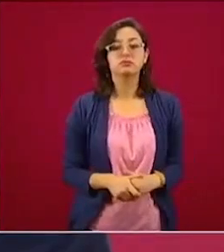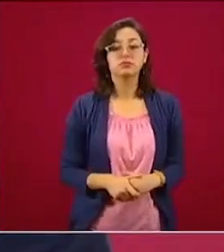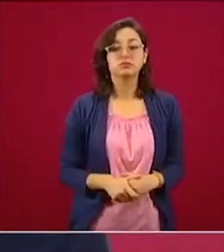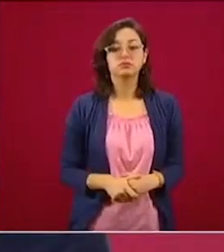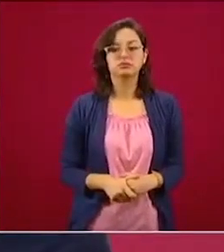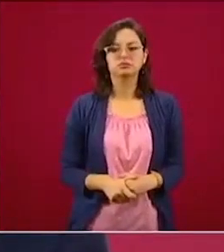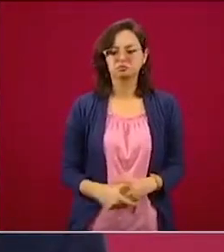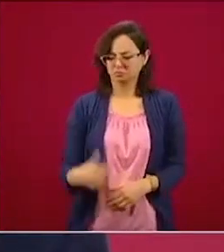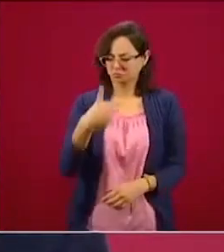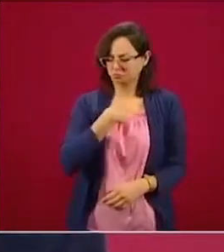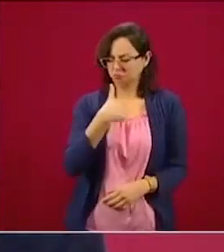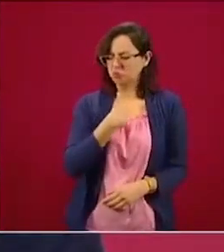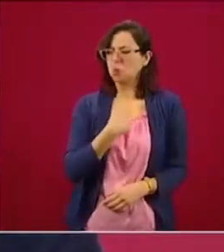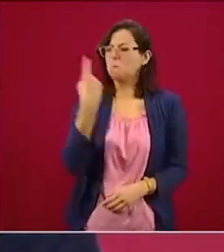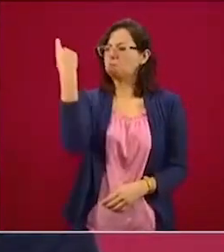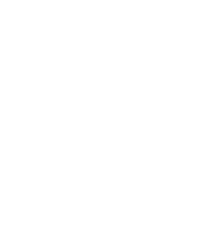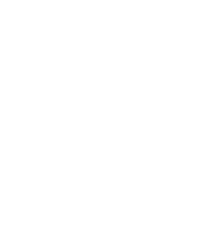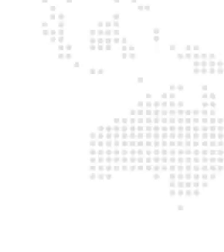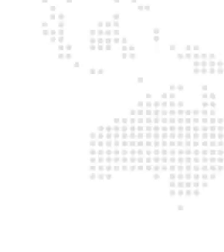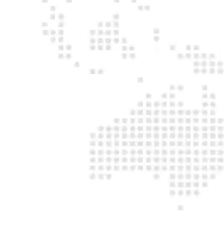yo soy el responsable